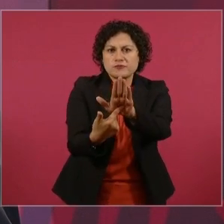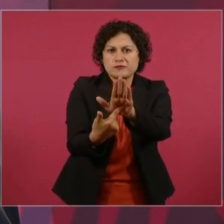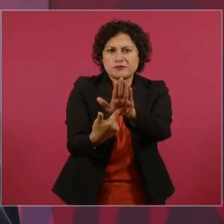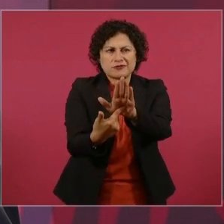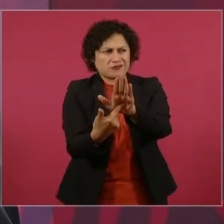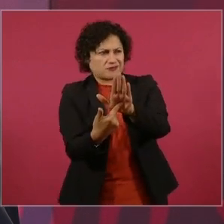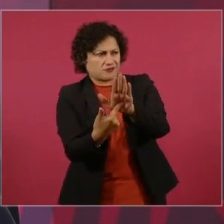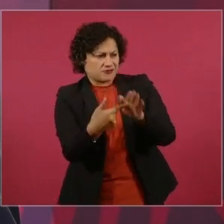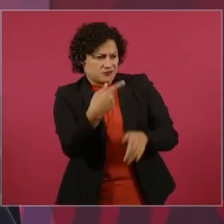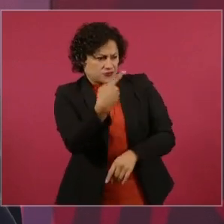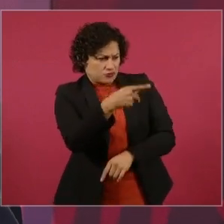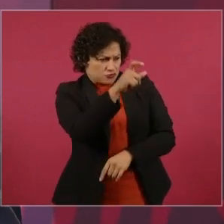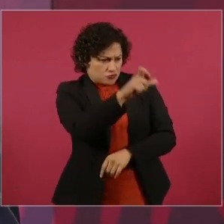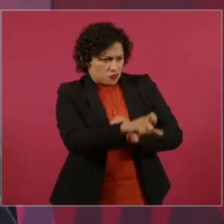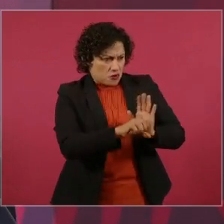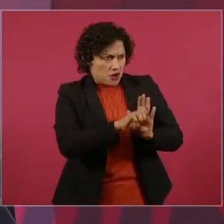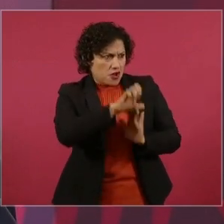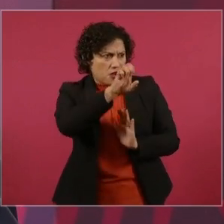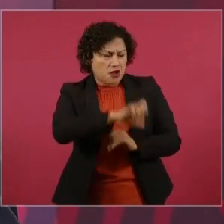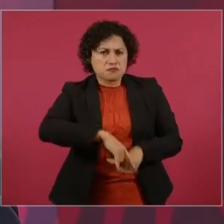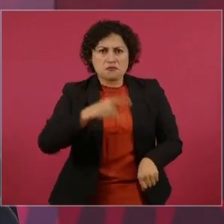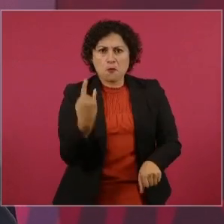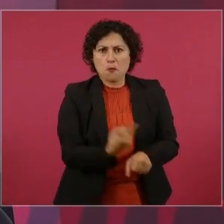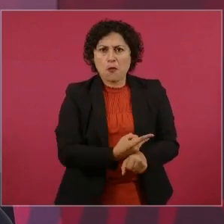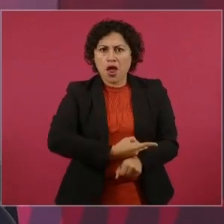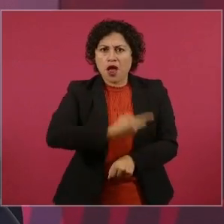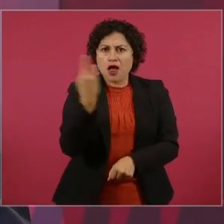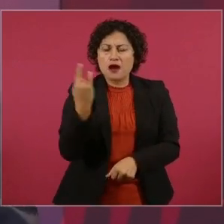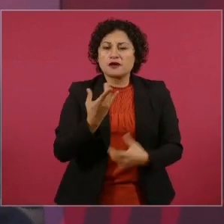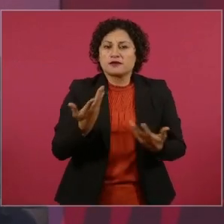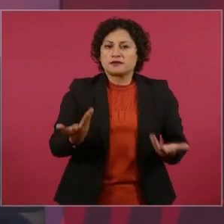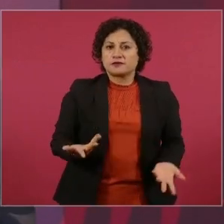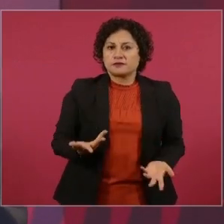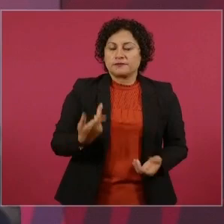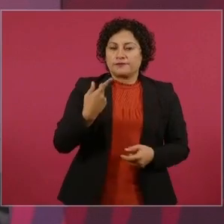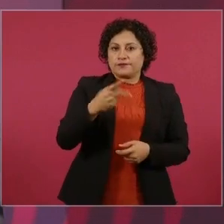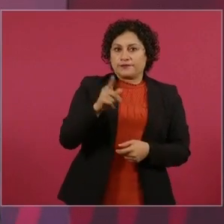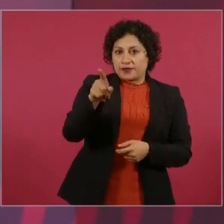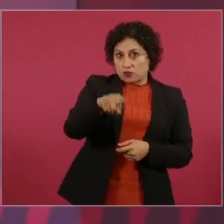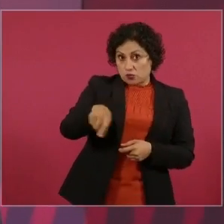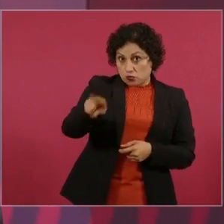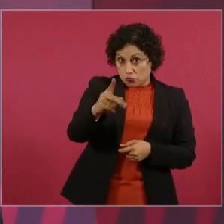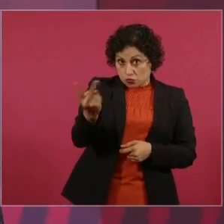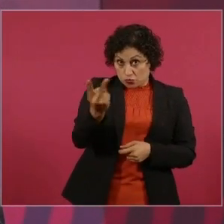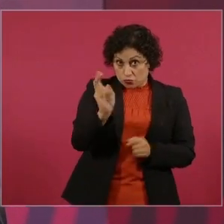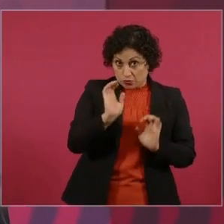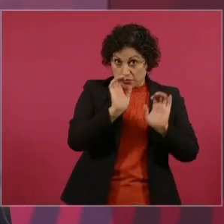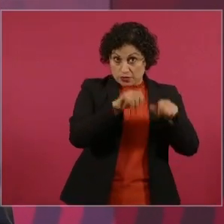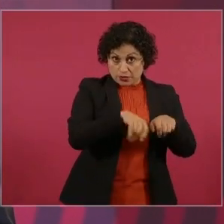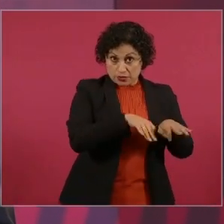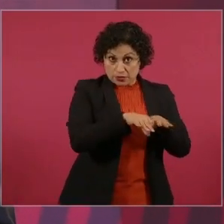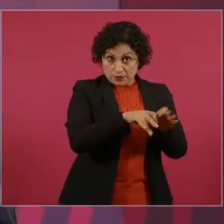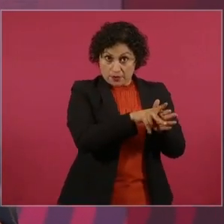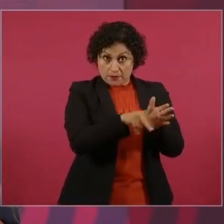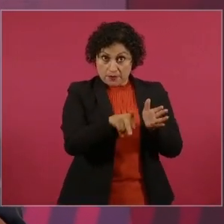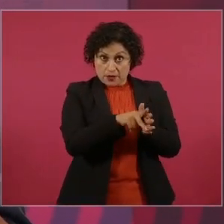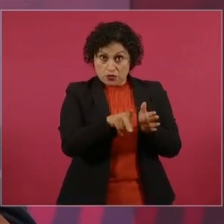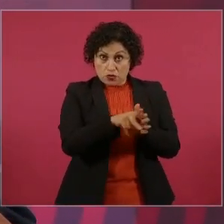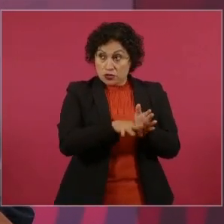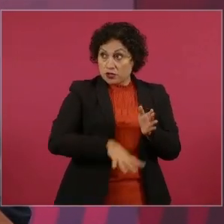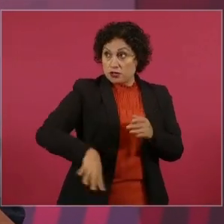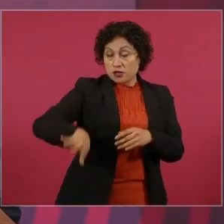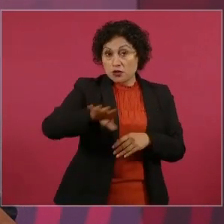ellos pero ustedes no este trabajan verdad en los medios convencionales